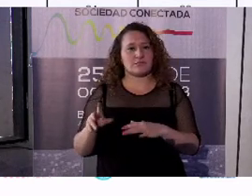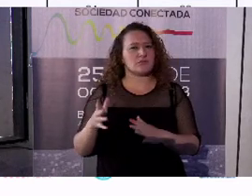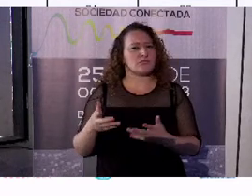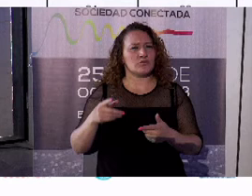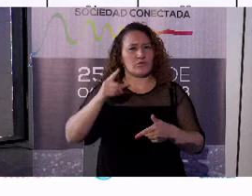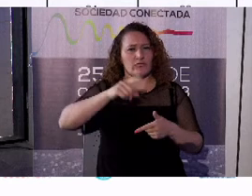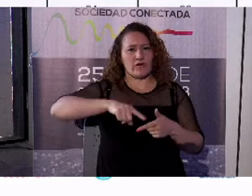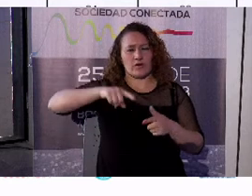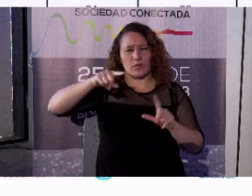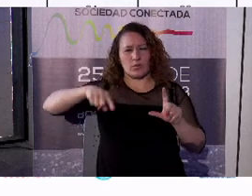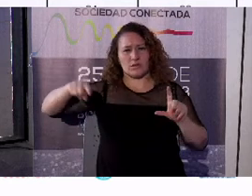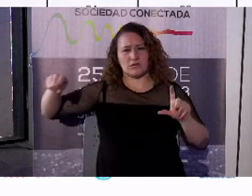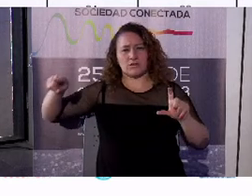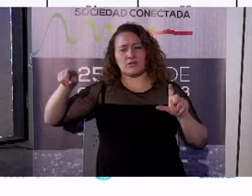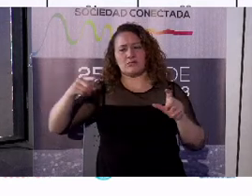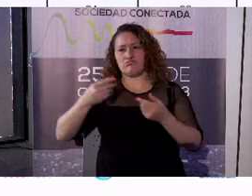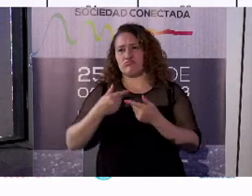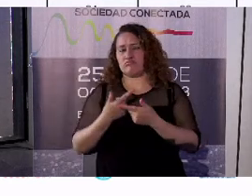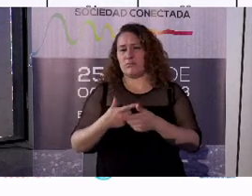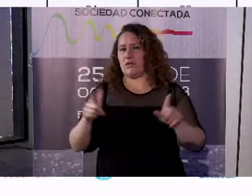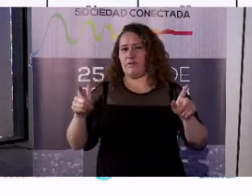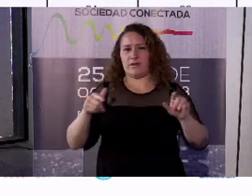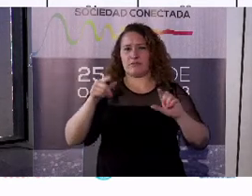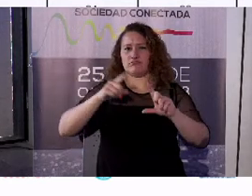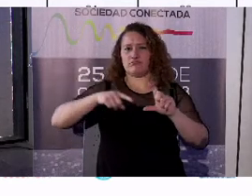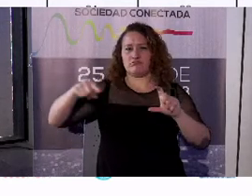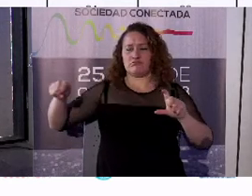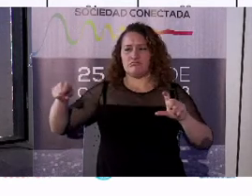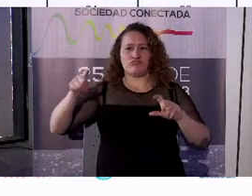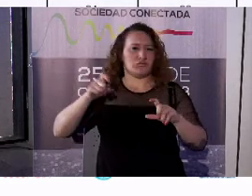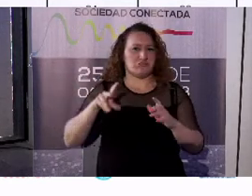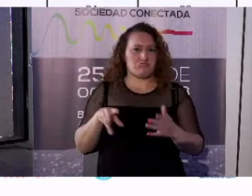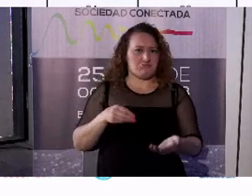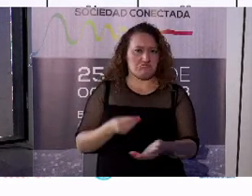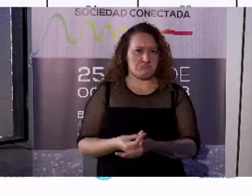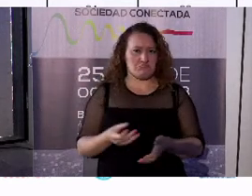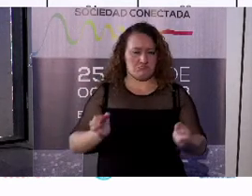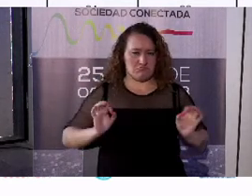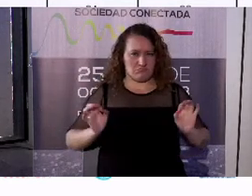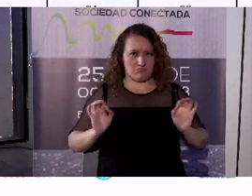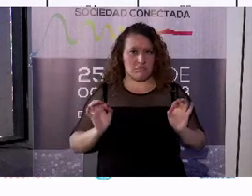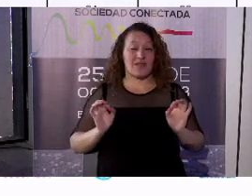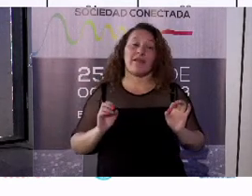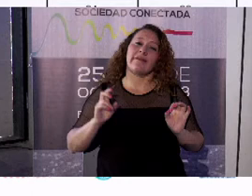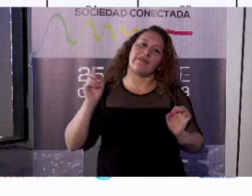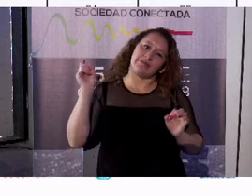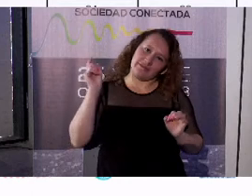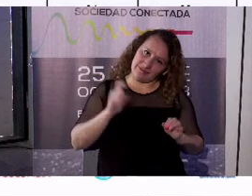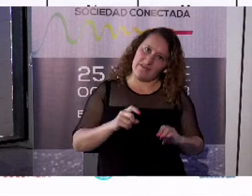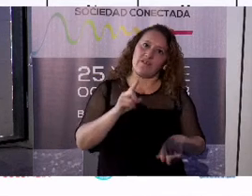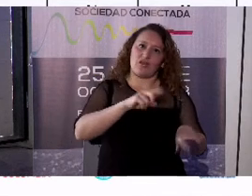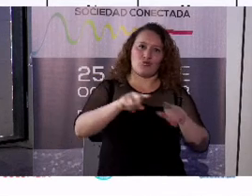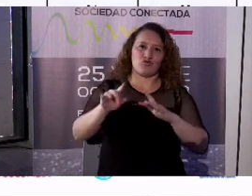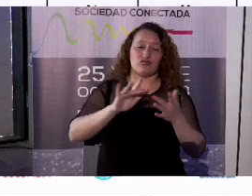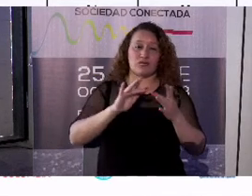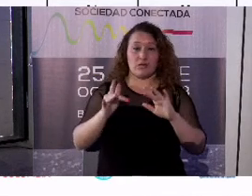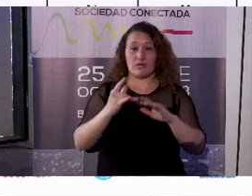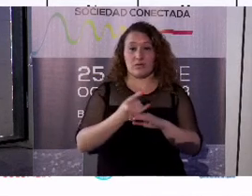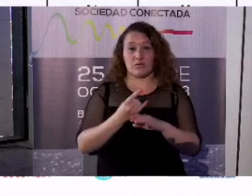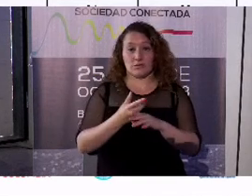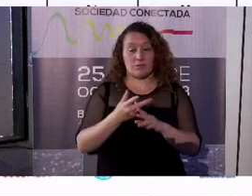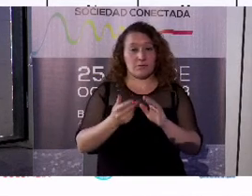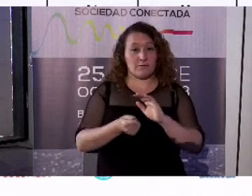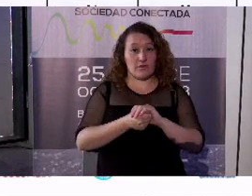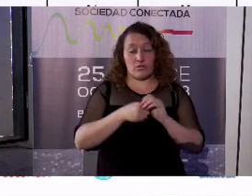de de uso abierto o sea que no se tiene que pagar por esa frecuencia lo que si tienen que hacer los que montan redes y no lo usen para uso